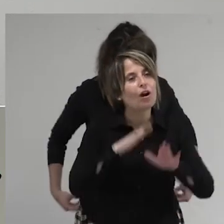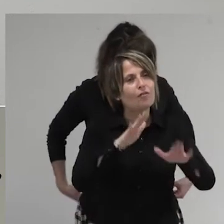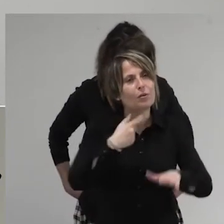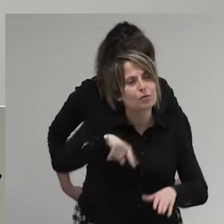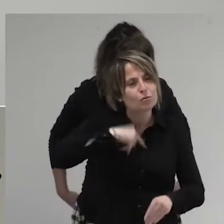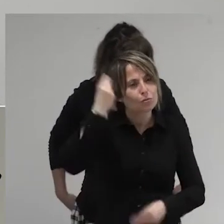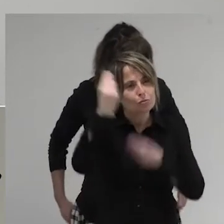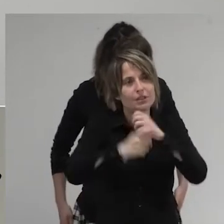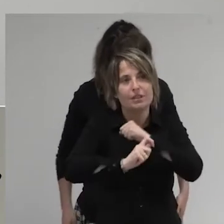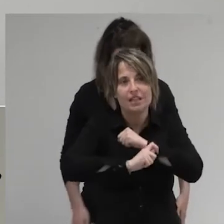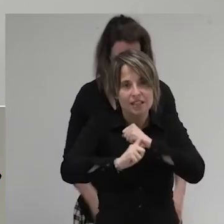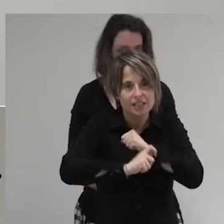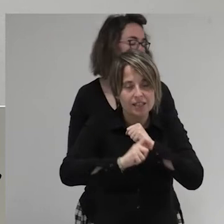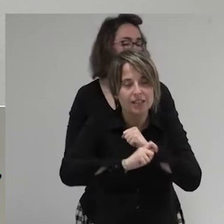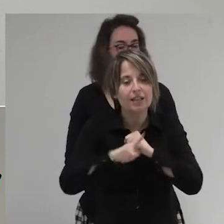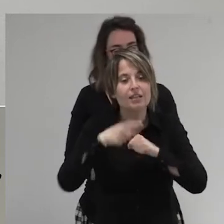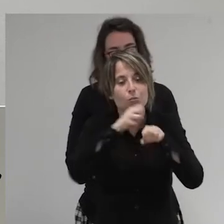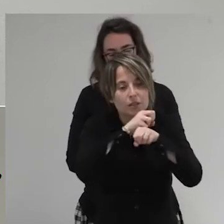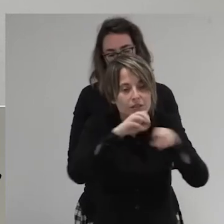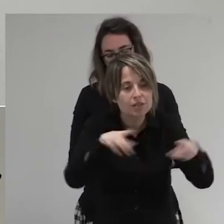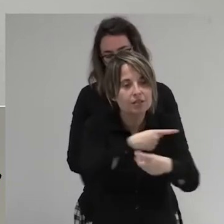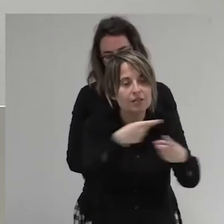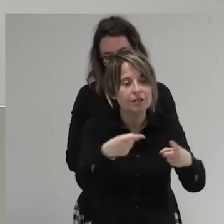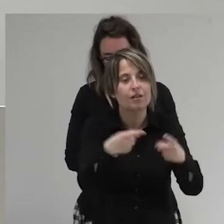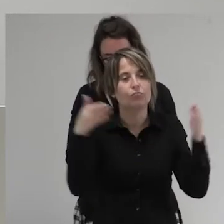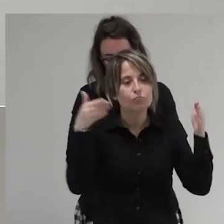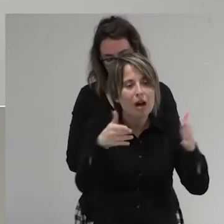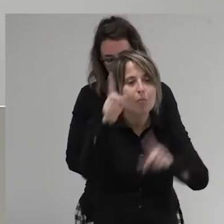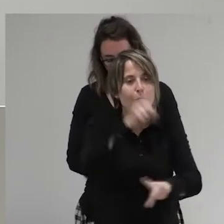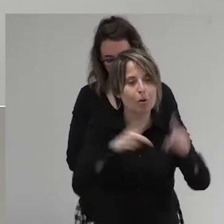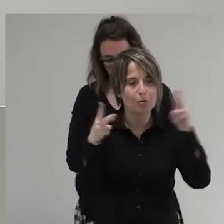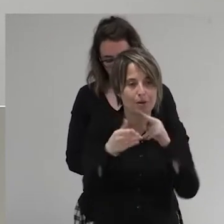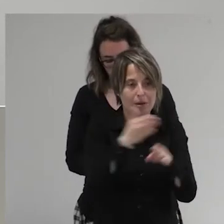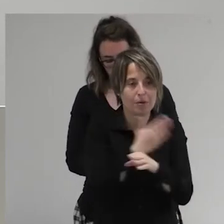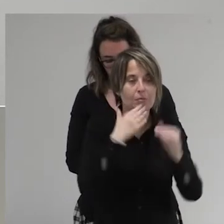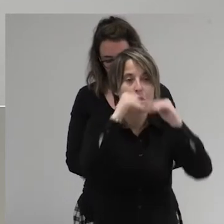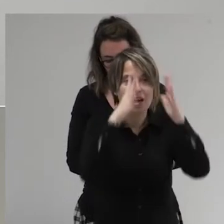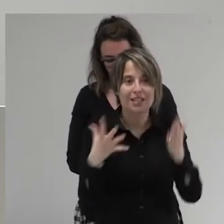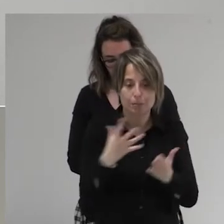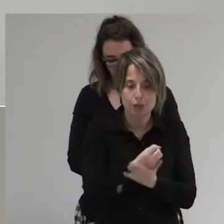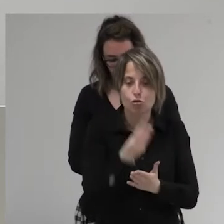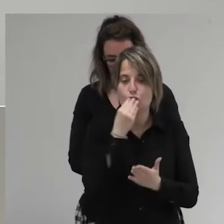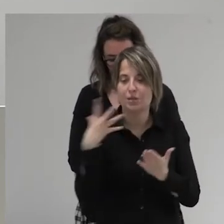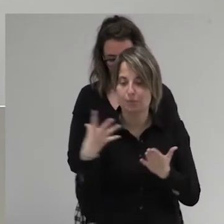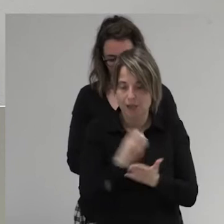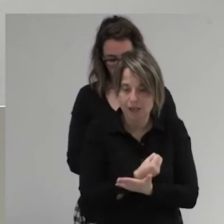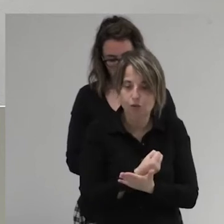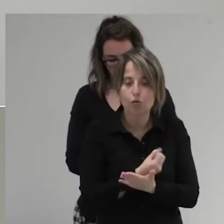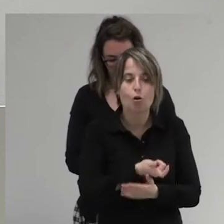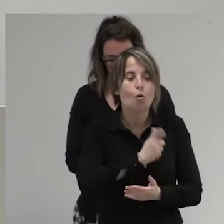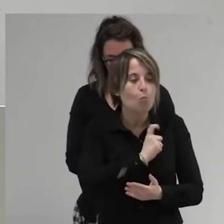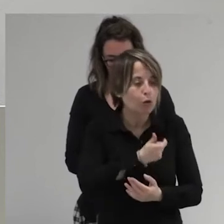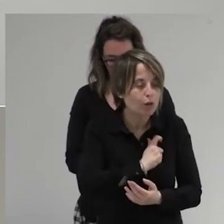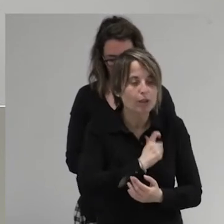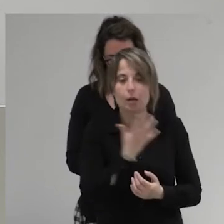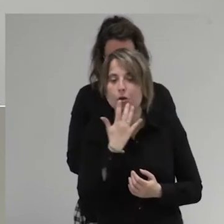pensemos en estrategias que vayan a intervenir en el corazón del problema, que es casas para todos, comida para todos, o sea, la policía no puede